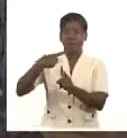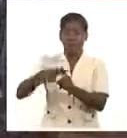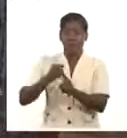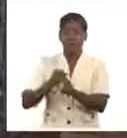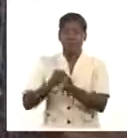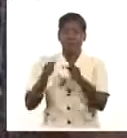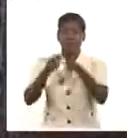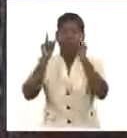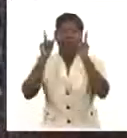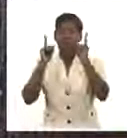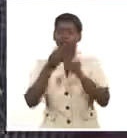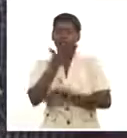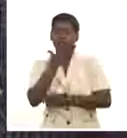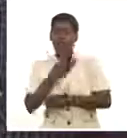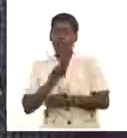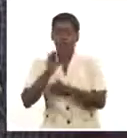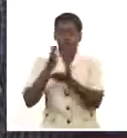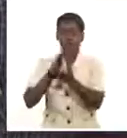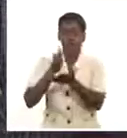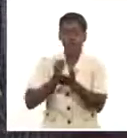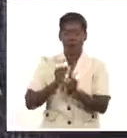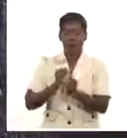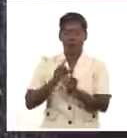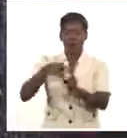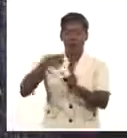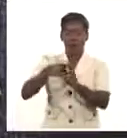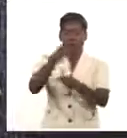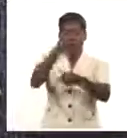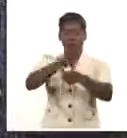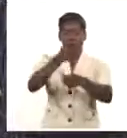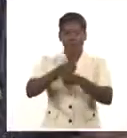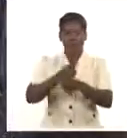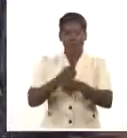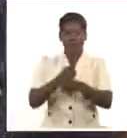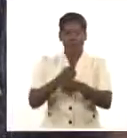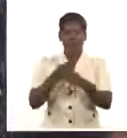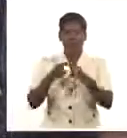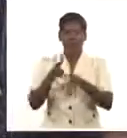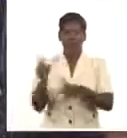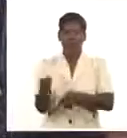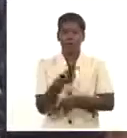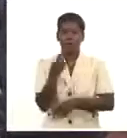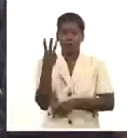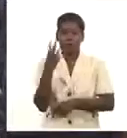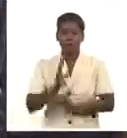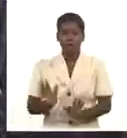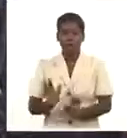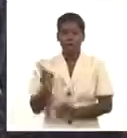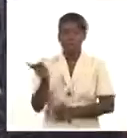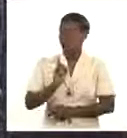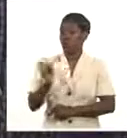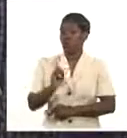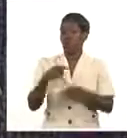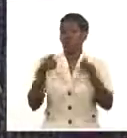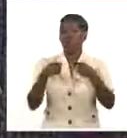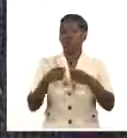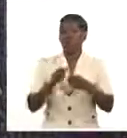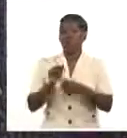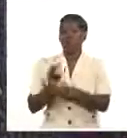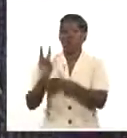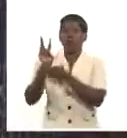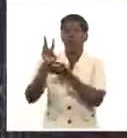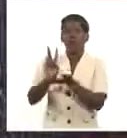quedar, también tenemos que ir a visitas, a espacios, a intercambio con la gente, y en un momento necesitado tenemos que convocar a la